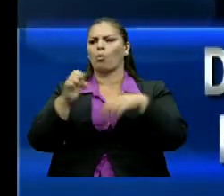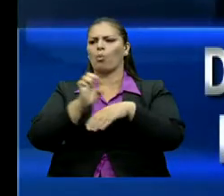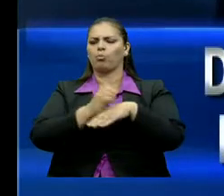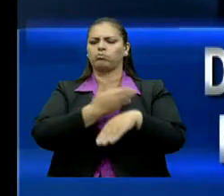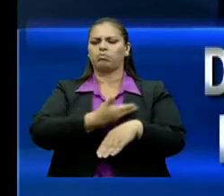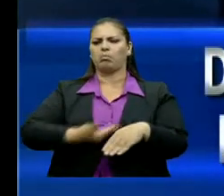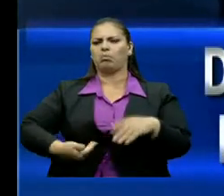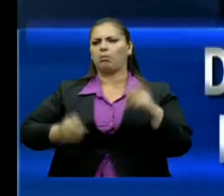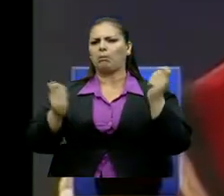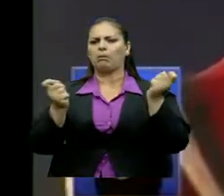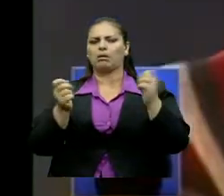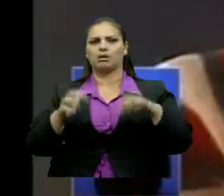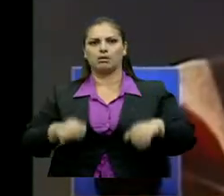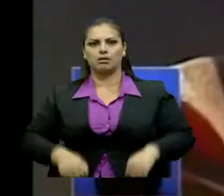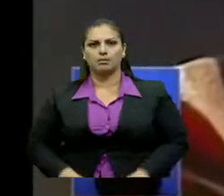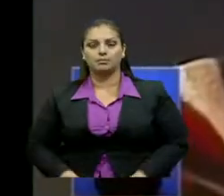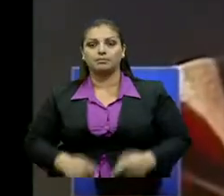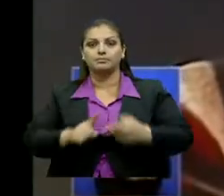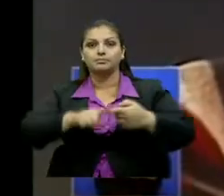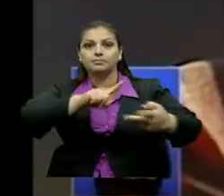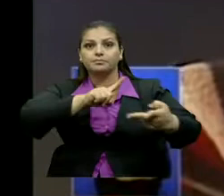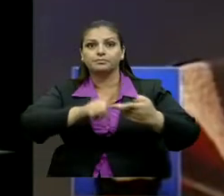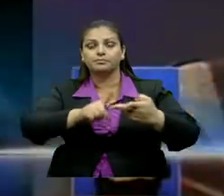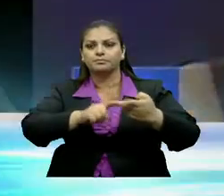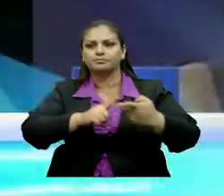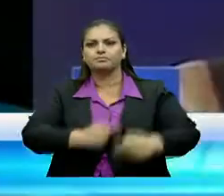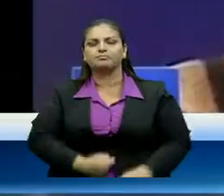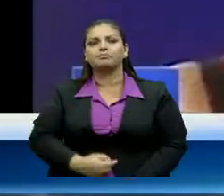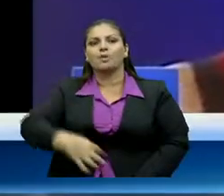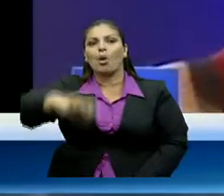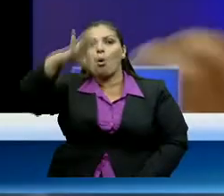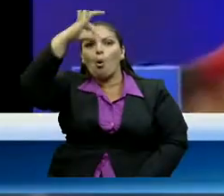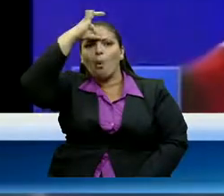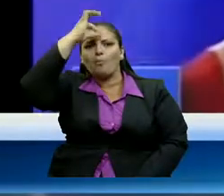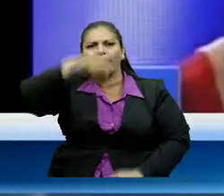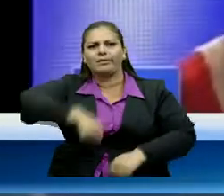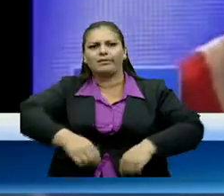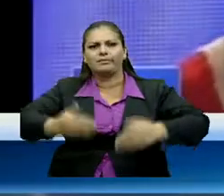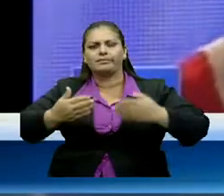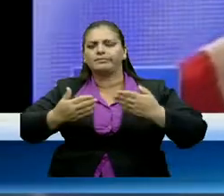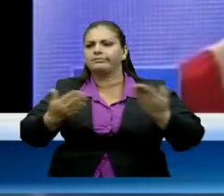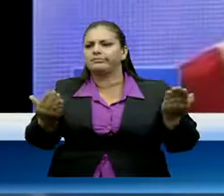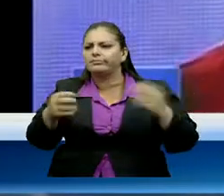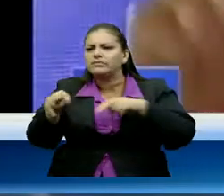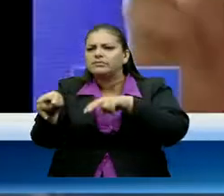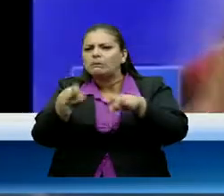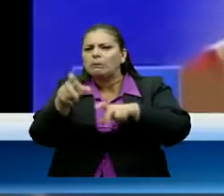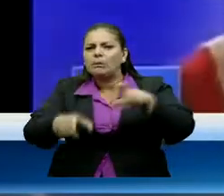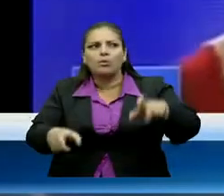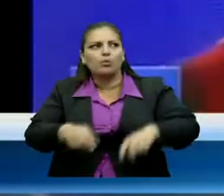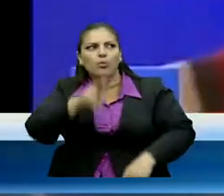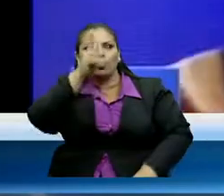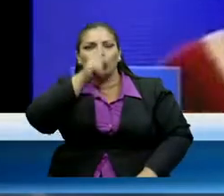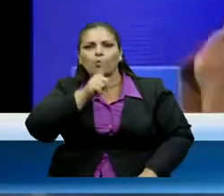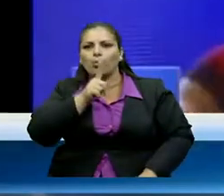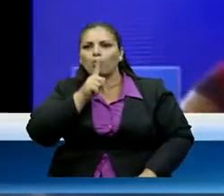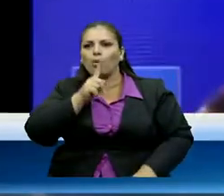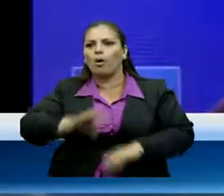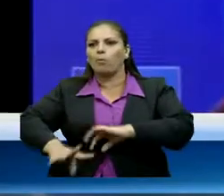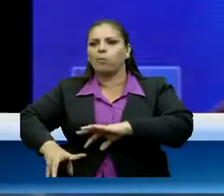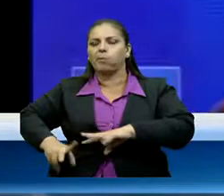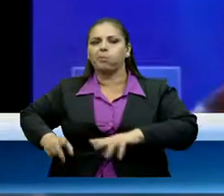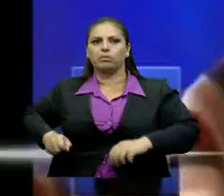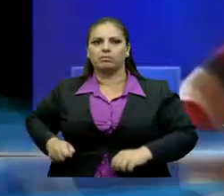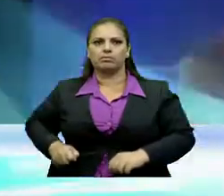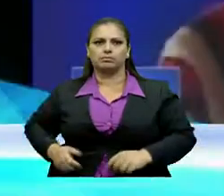hospitales públicos. Malos funcionarios públicos en nuestros hospitales que lo hacen por corrupción o por boicotear la revolución, por hacer quedar